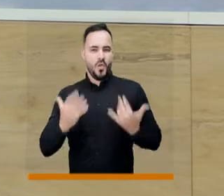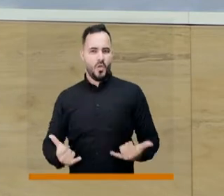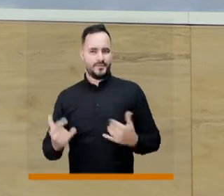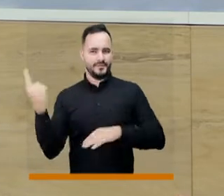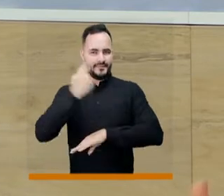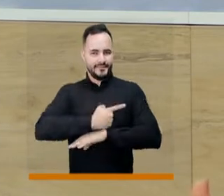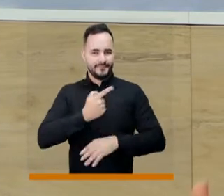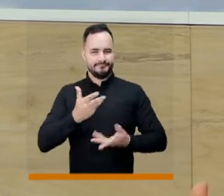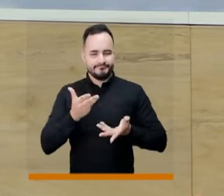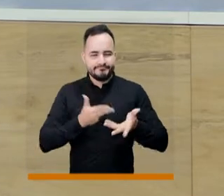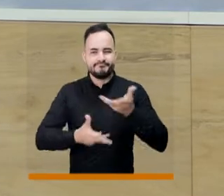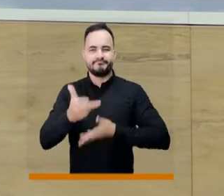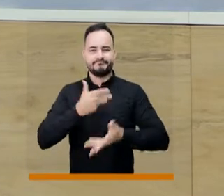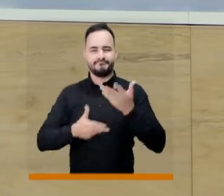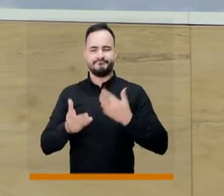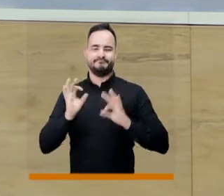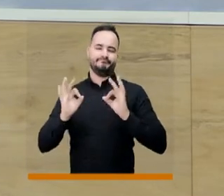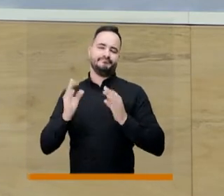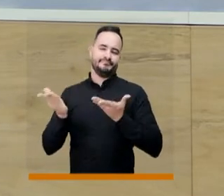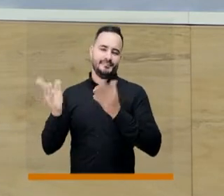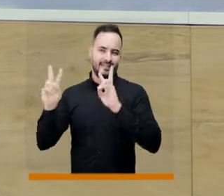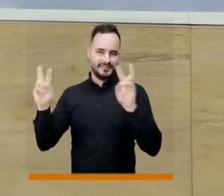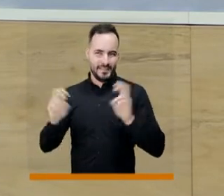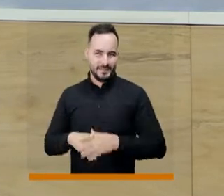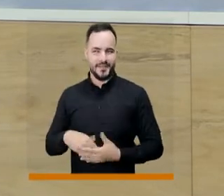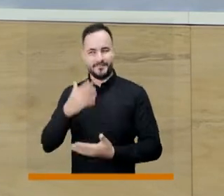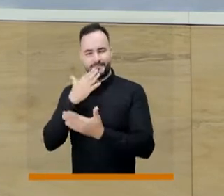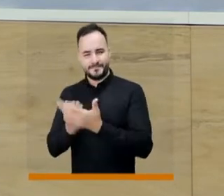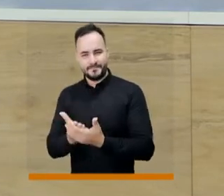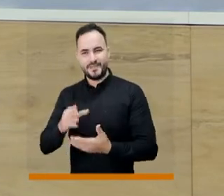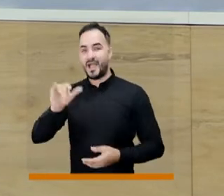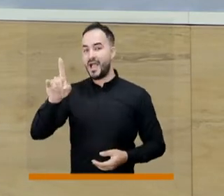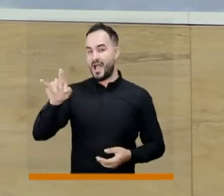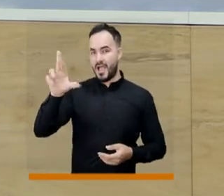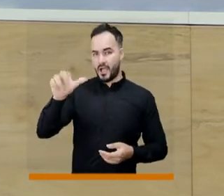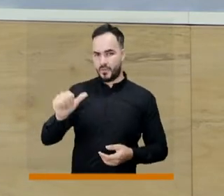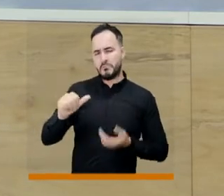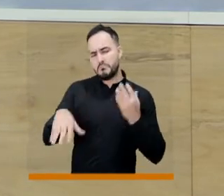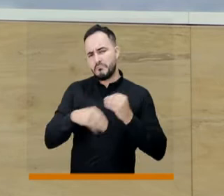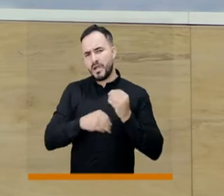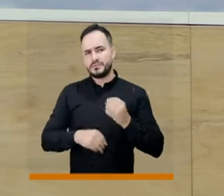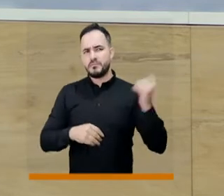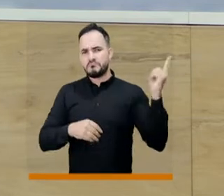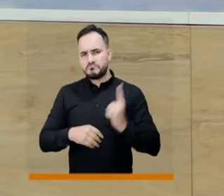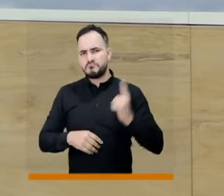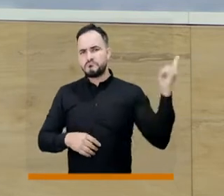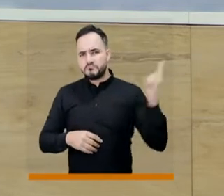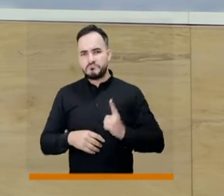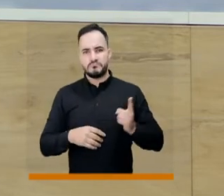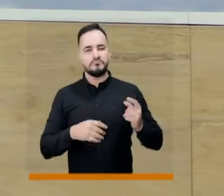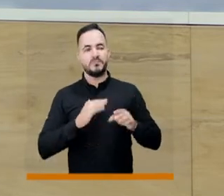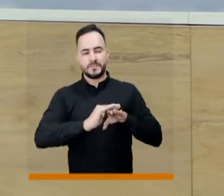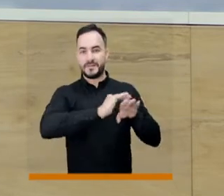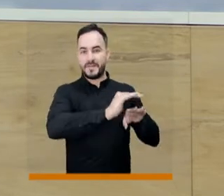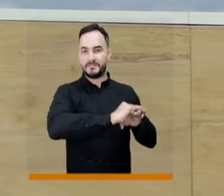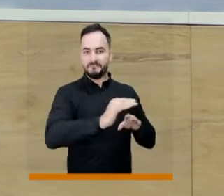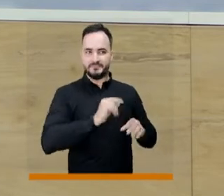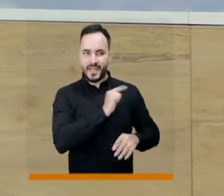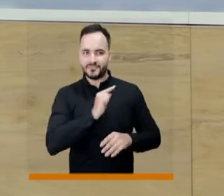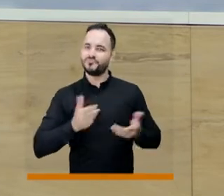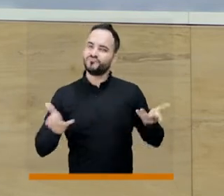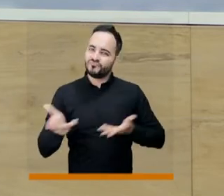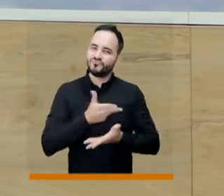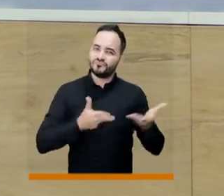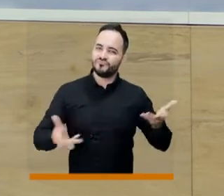Aura, estaremos abordando en el día de hoy en compañía de nuestra concejal anfitriona y también de otros invitados que